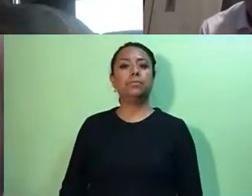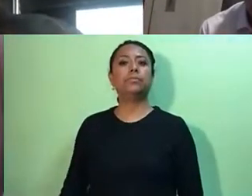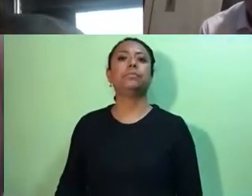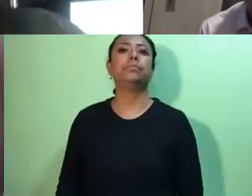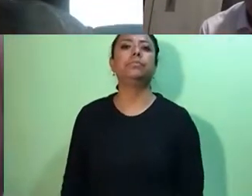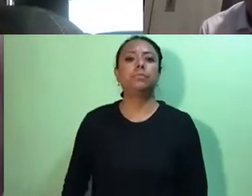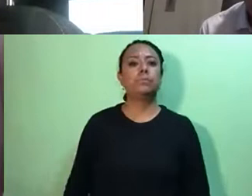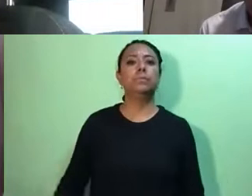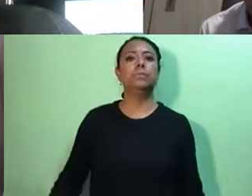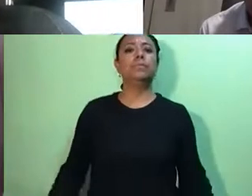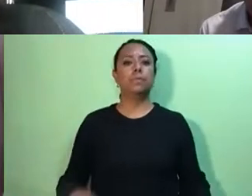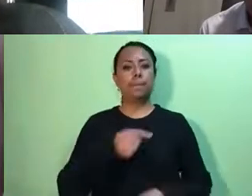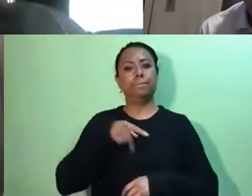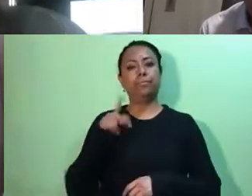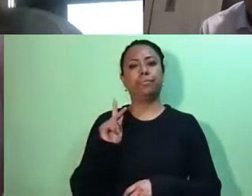que